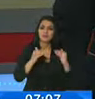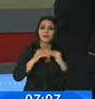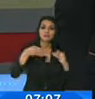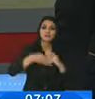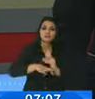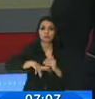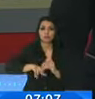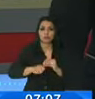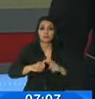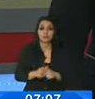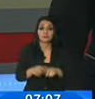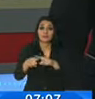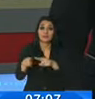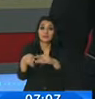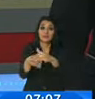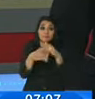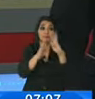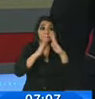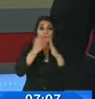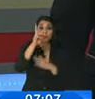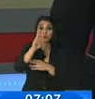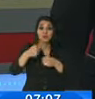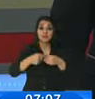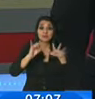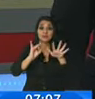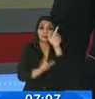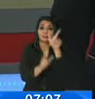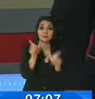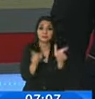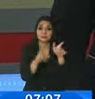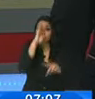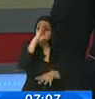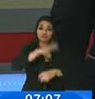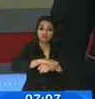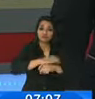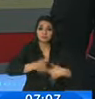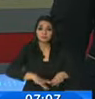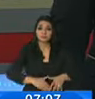En varios allanamientos en el sur de Quito, 7 sospechosos fueron detenidos.